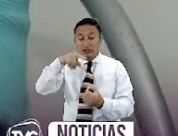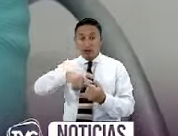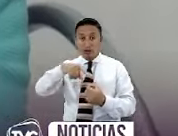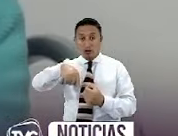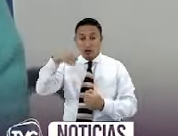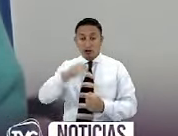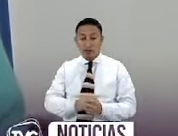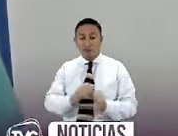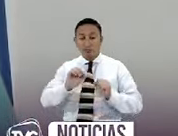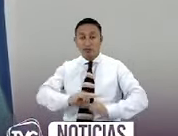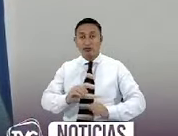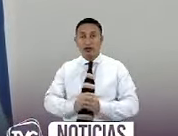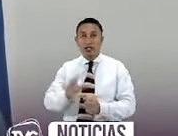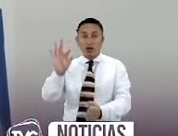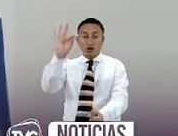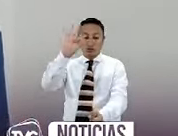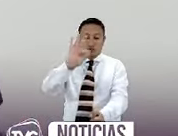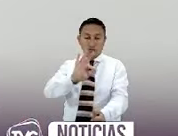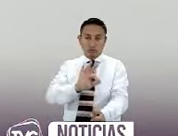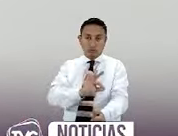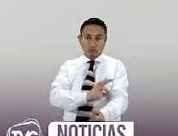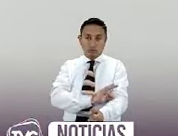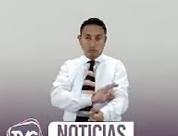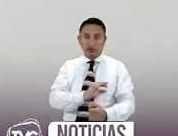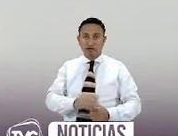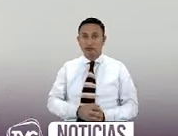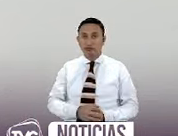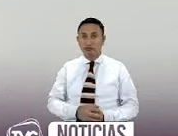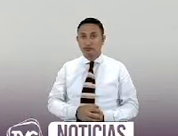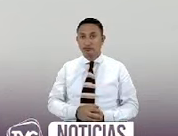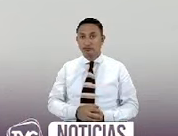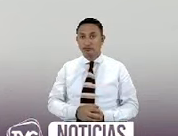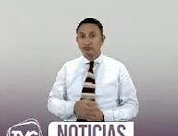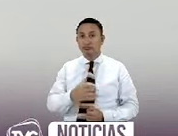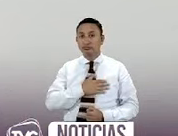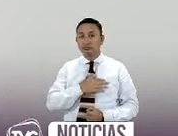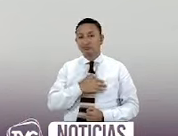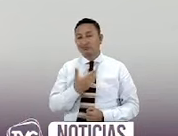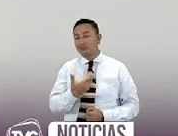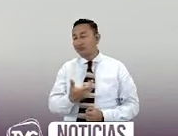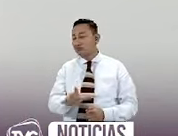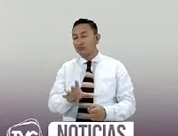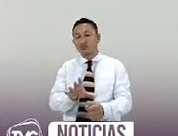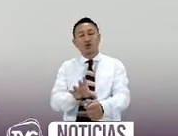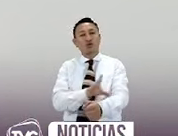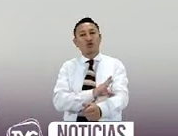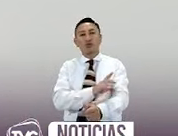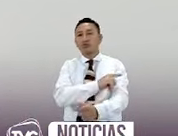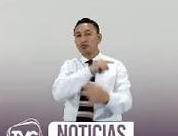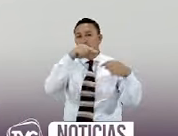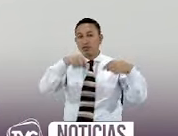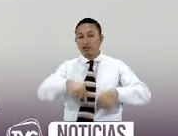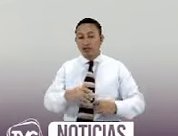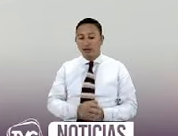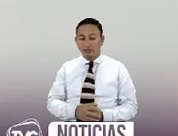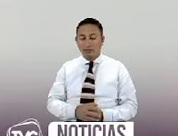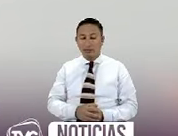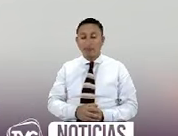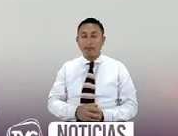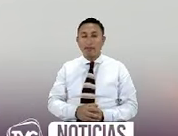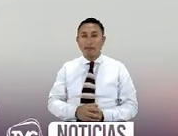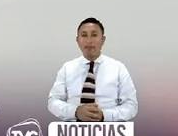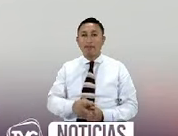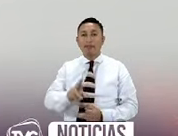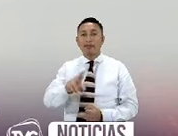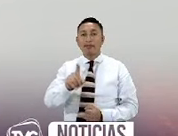su tratamiento de diálisis. Es ya una costumbre ver allá de esto. De ahí mejor lo que a veces tengo miedo es como